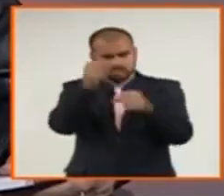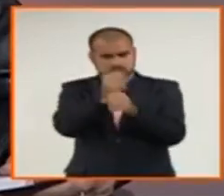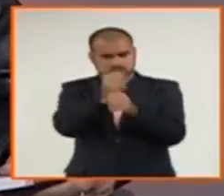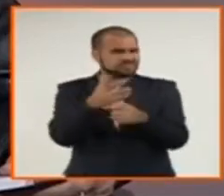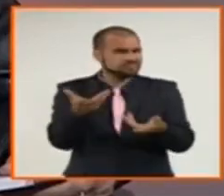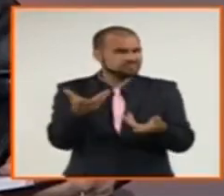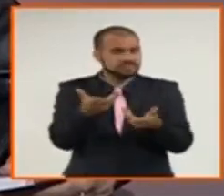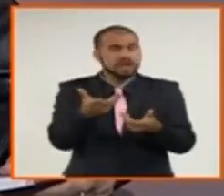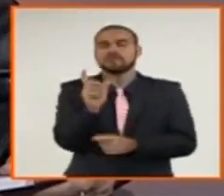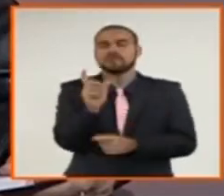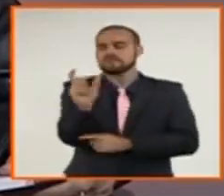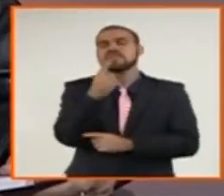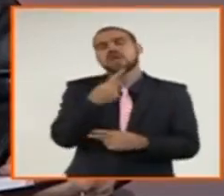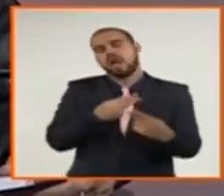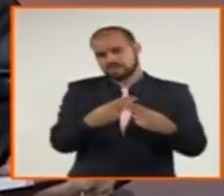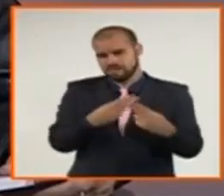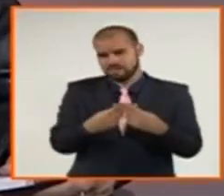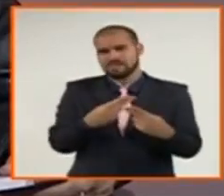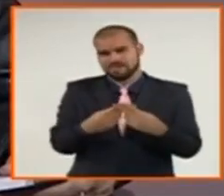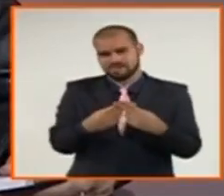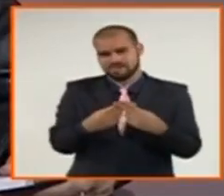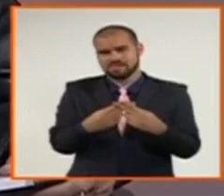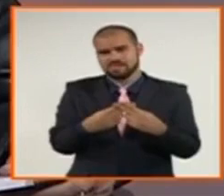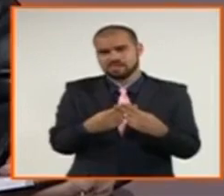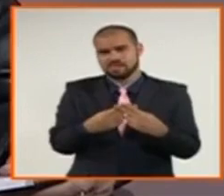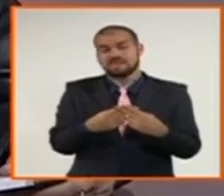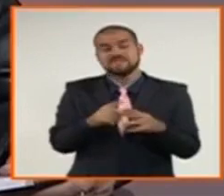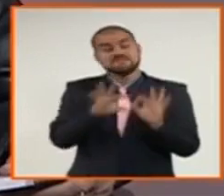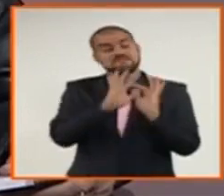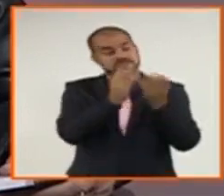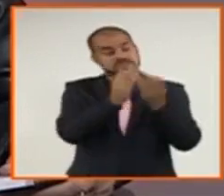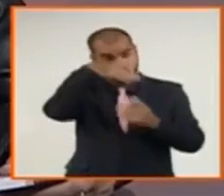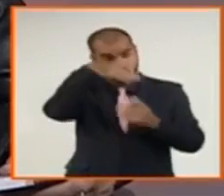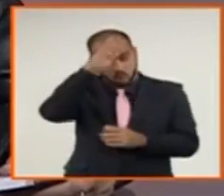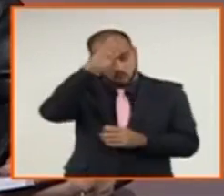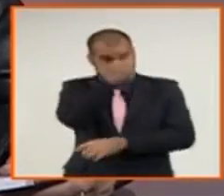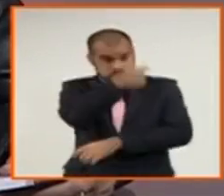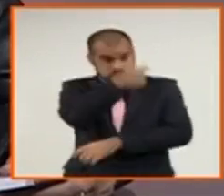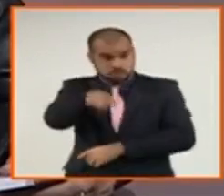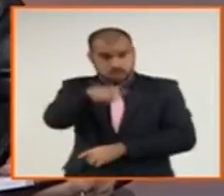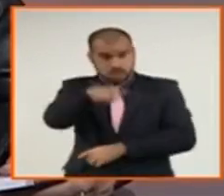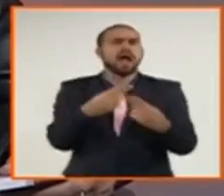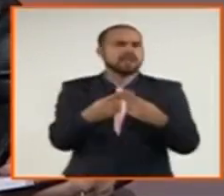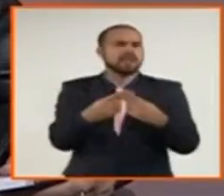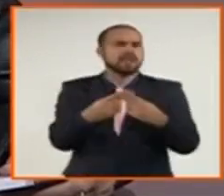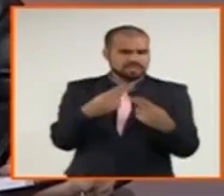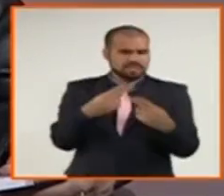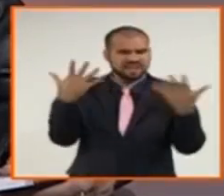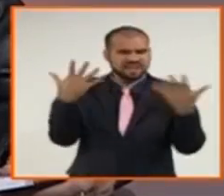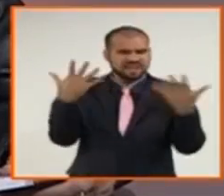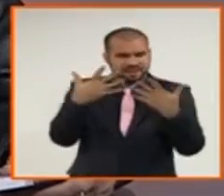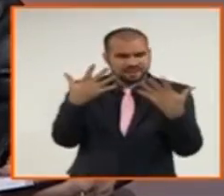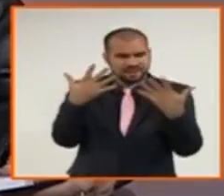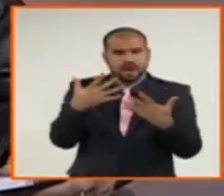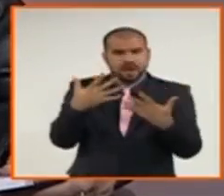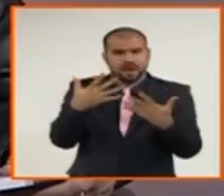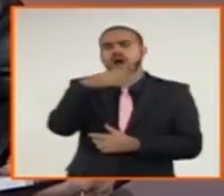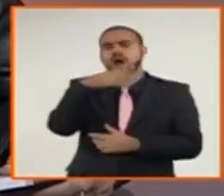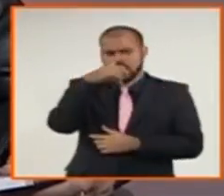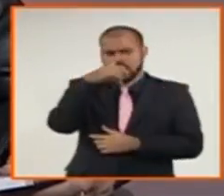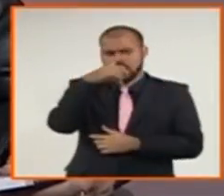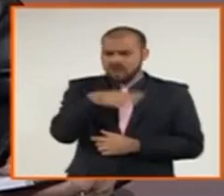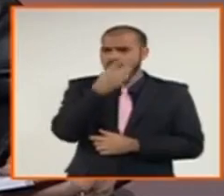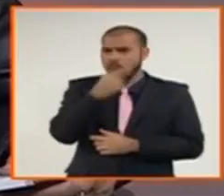la confianza. La confianza que tiene la familia cubana en sus niños, en sus niñas y en sus adolescentes, que es el bien